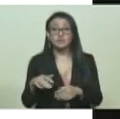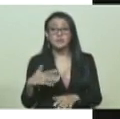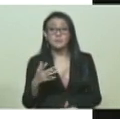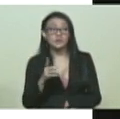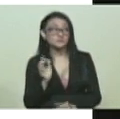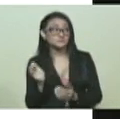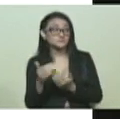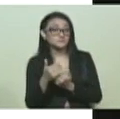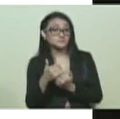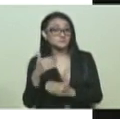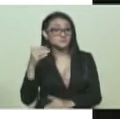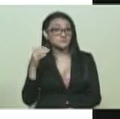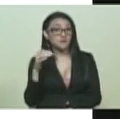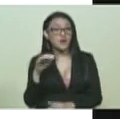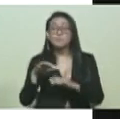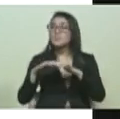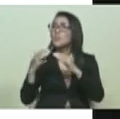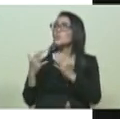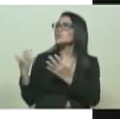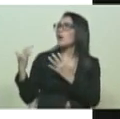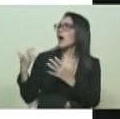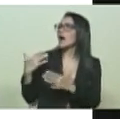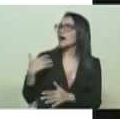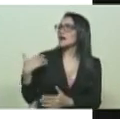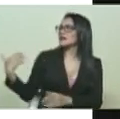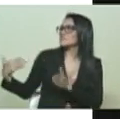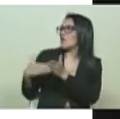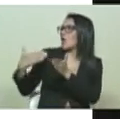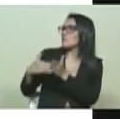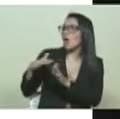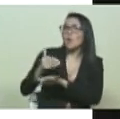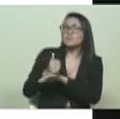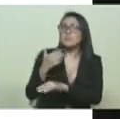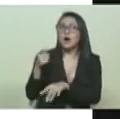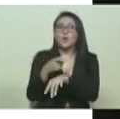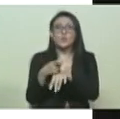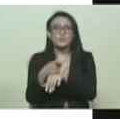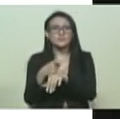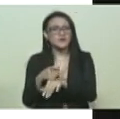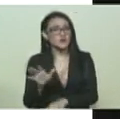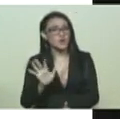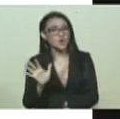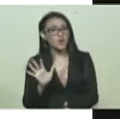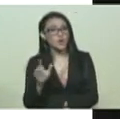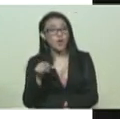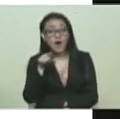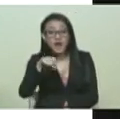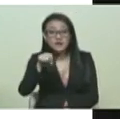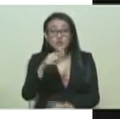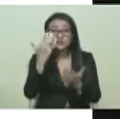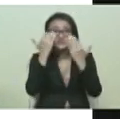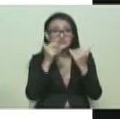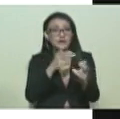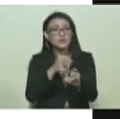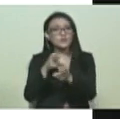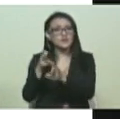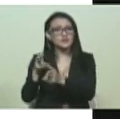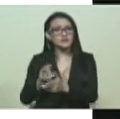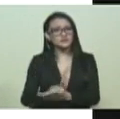aparecen ante el mundo diciendo que son perseguidos y son terroristas.